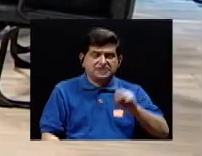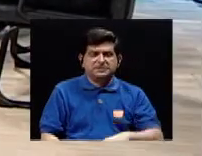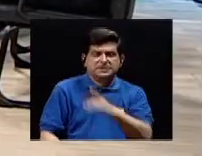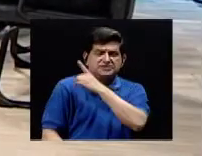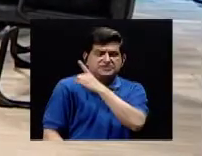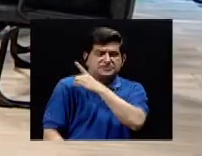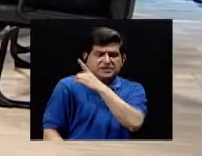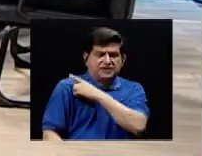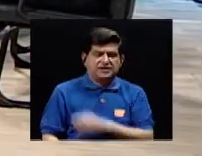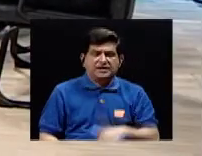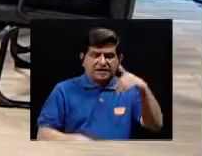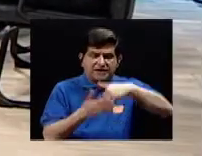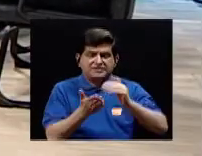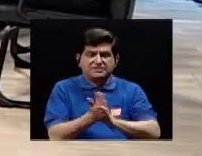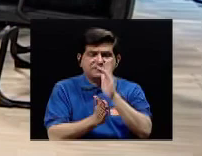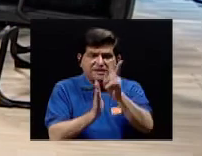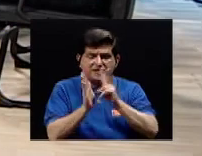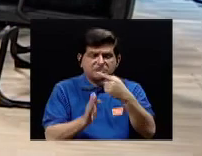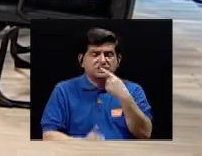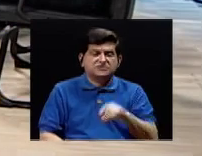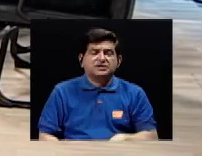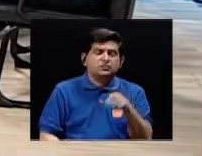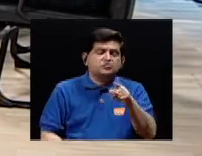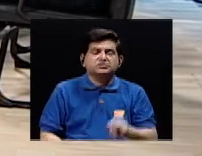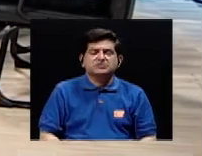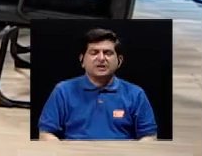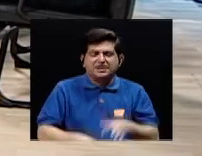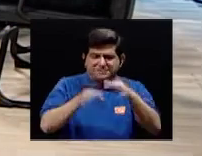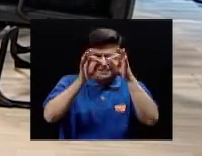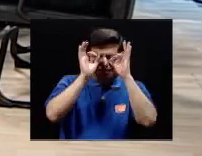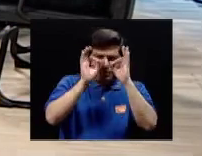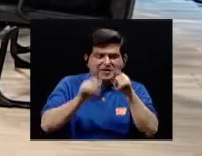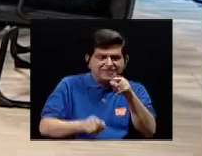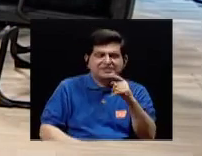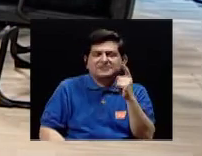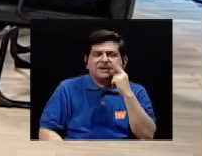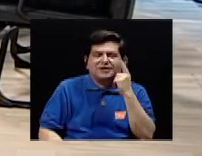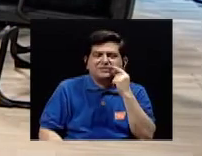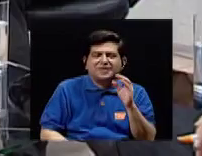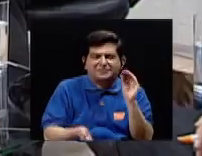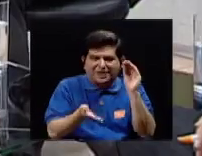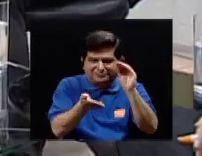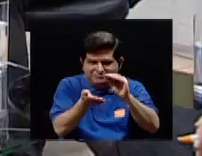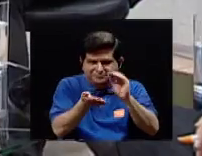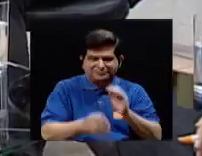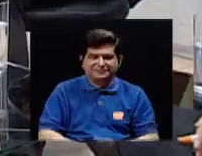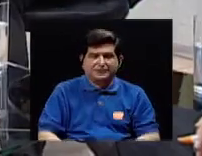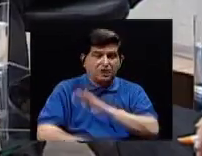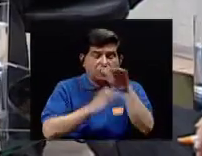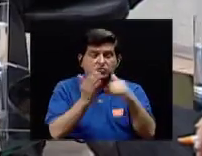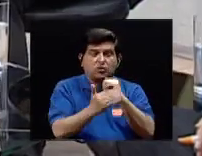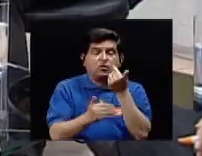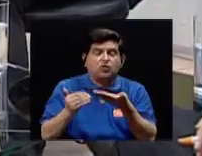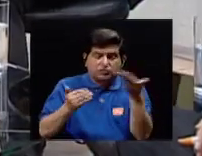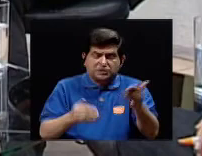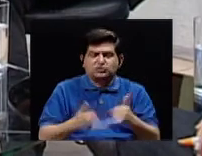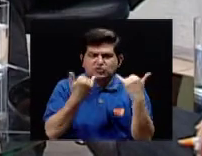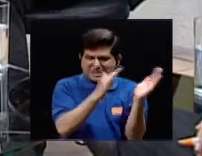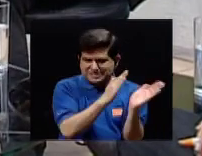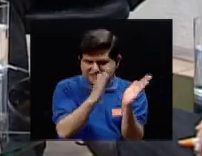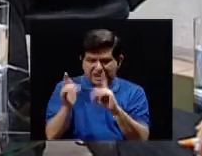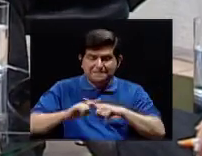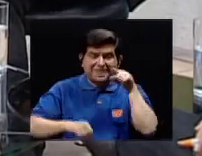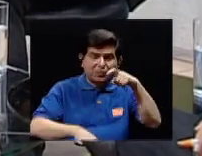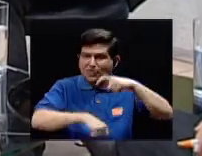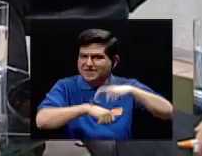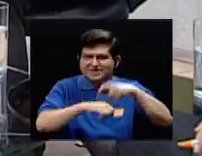dice... Eso es dirección en documental, es decir, ponerle los lentes al padre. Nada más. Eso es. ¿Verdad? Todo lo demás está muy planeado,